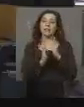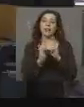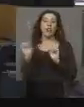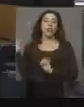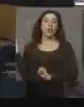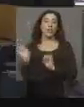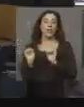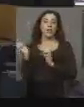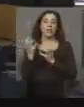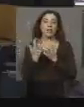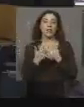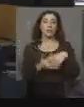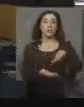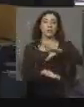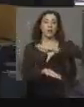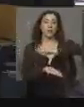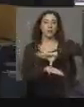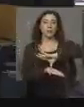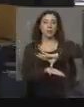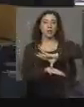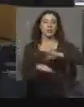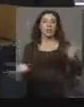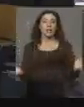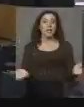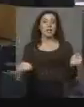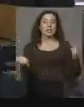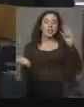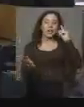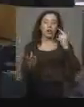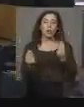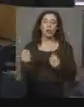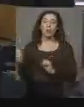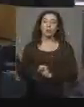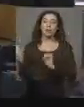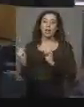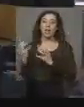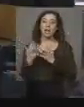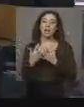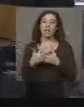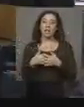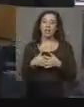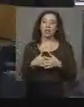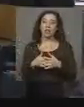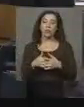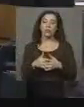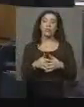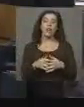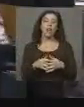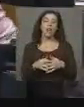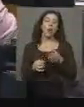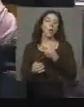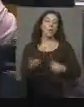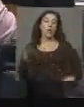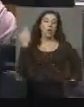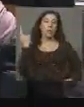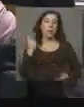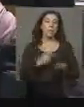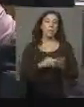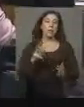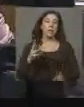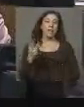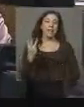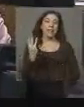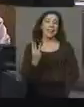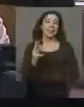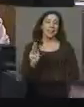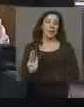industrialización en nuestro país y que incentivó y creó varias industrias en periodos anteriores. Esto fue creado en